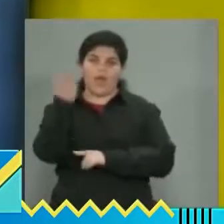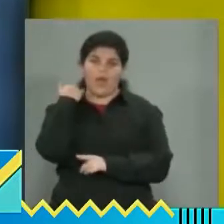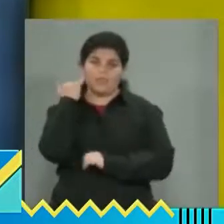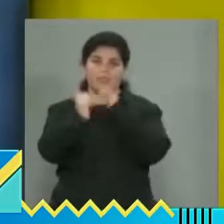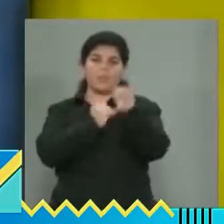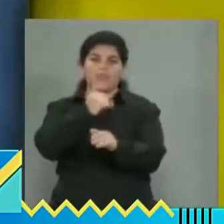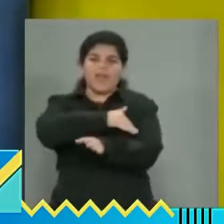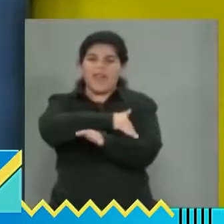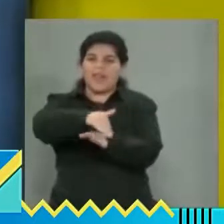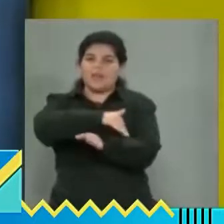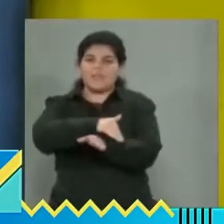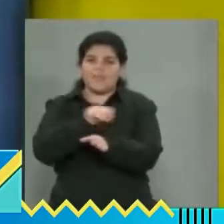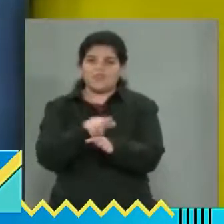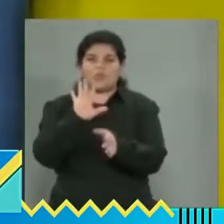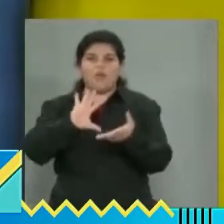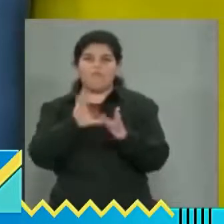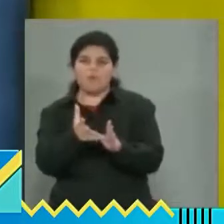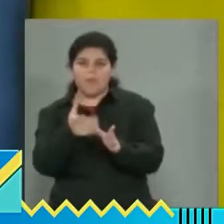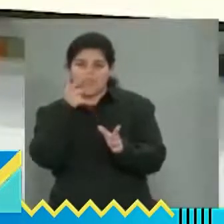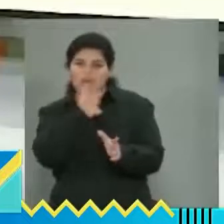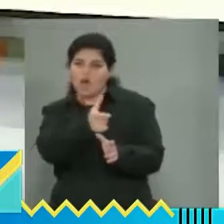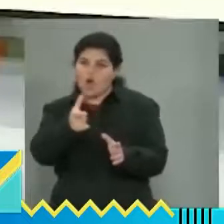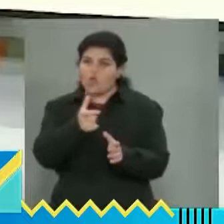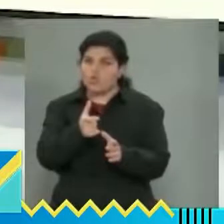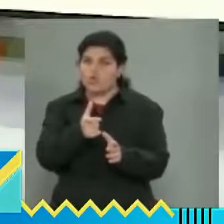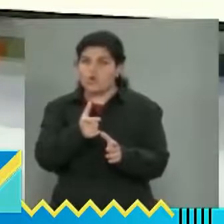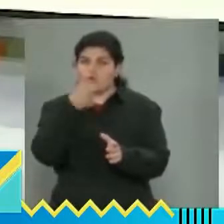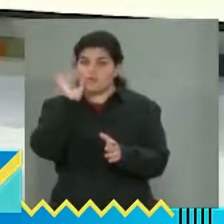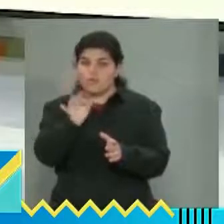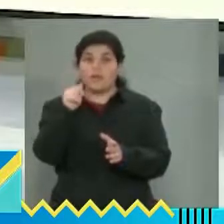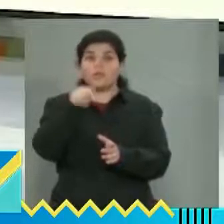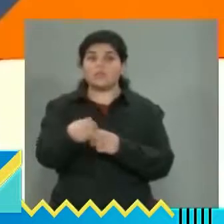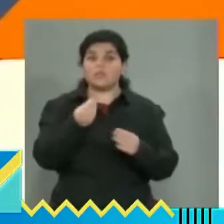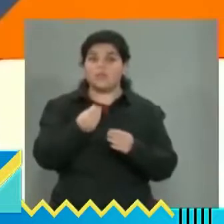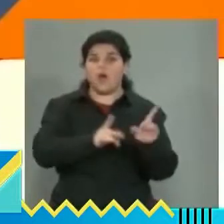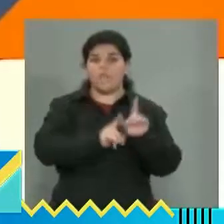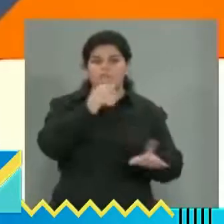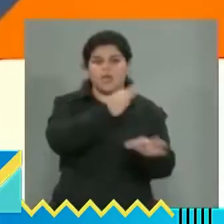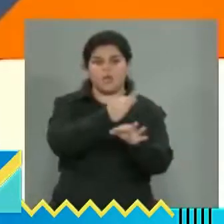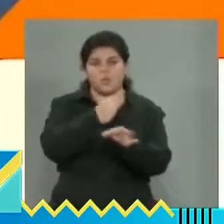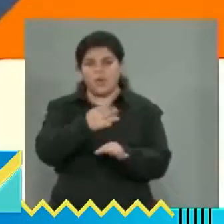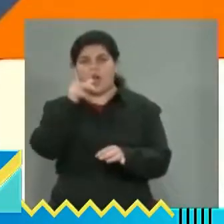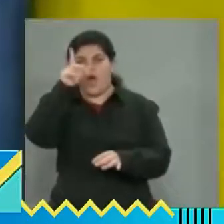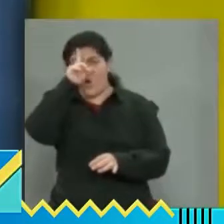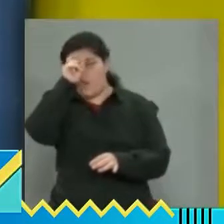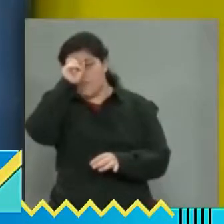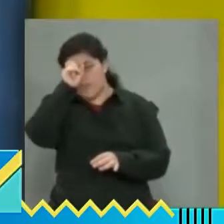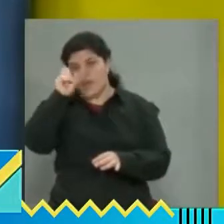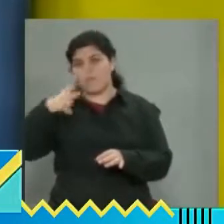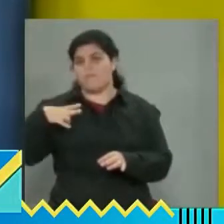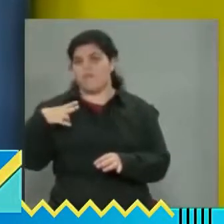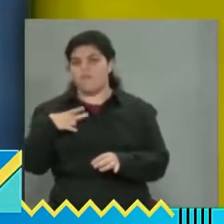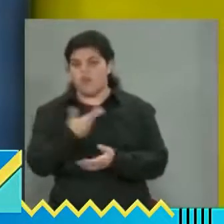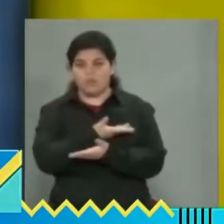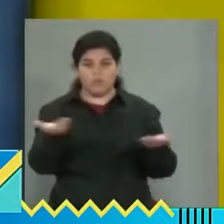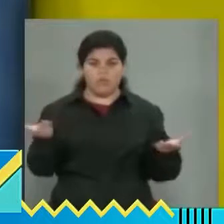que contiene, y está todo un poco desfondado. Entonces, por eso a veces, tanto en la escuela, el hospital o en lo privado, bueno, tratamos de